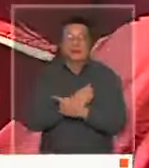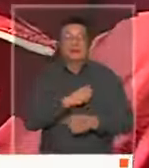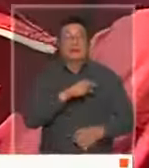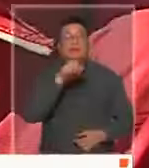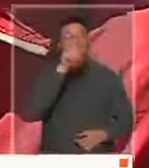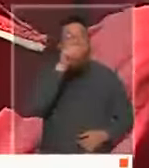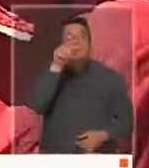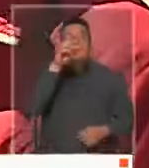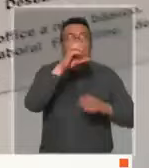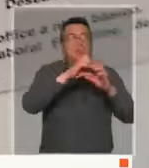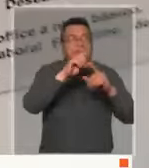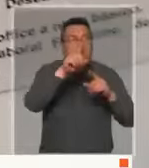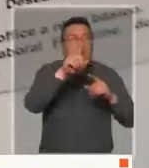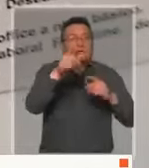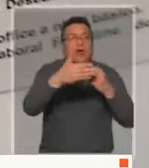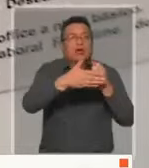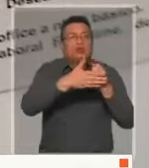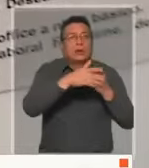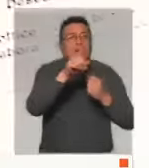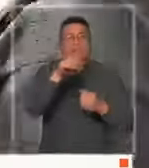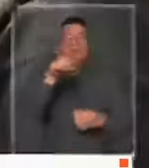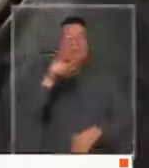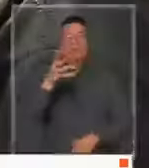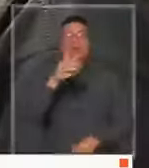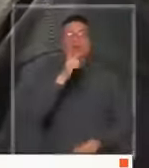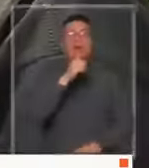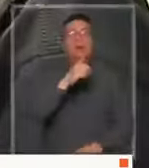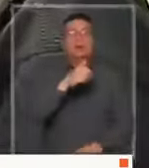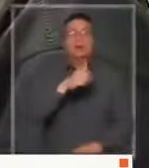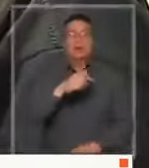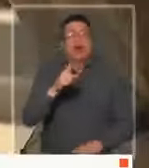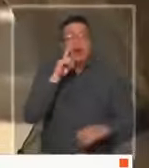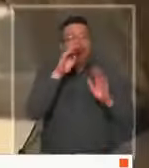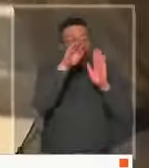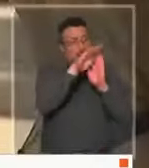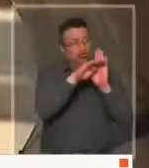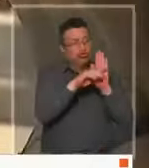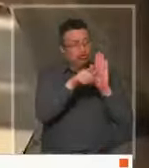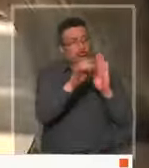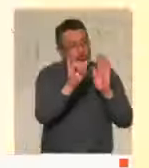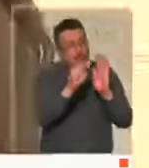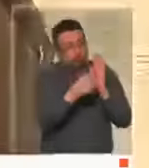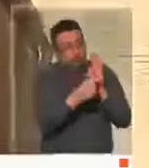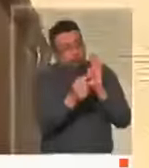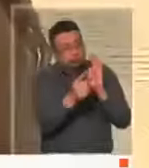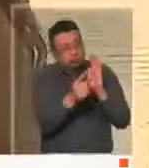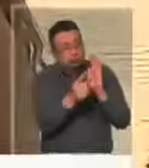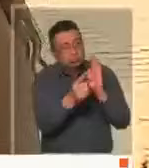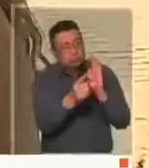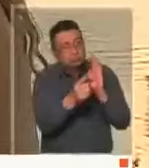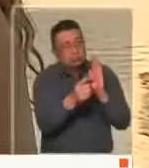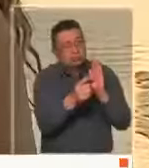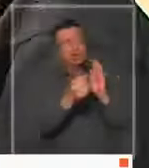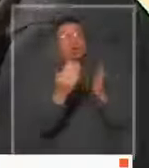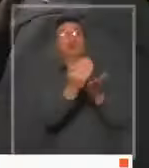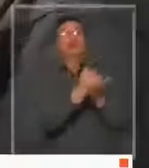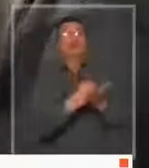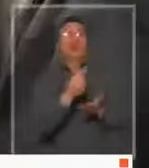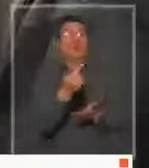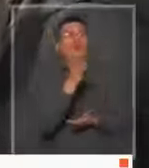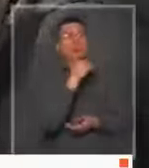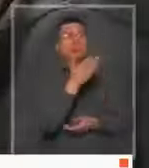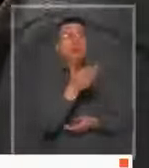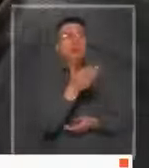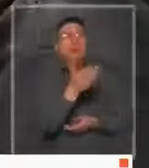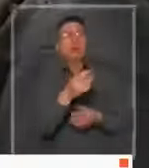Empresa de vestuario, necesito ayuda. ¿Tiene los requisitos? ¿Cómo cuánto es el sueldo?